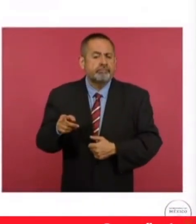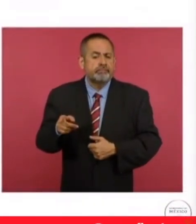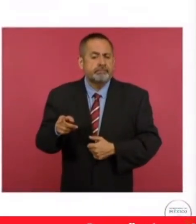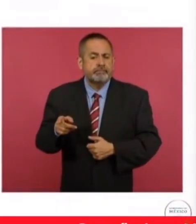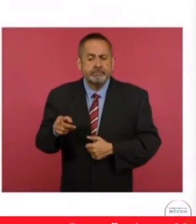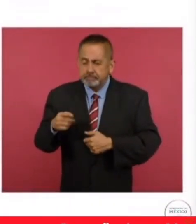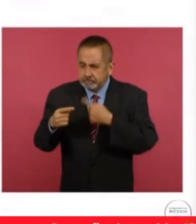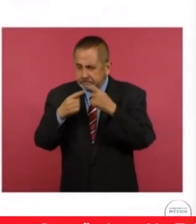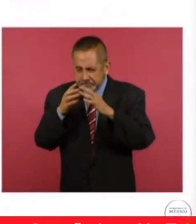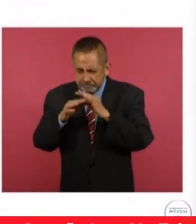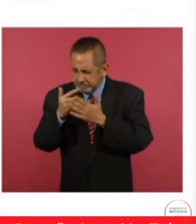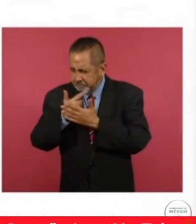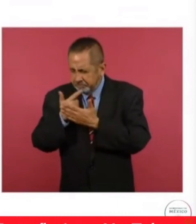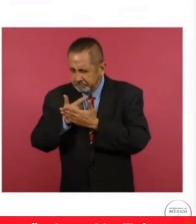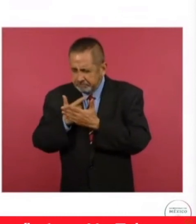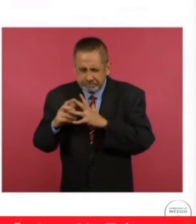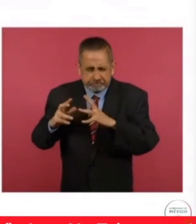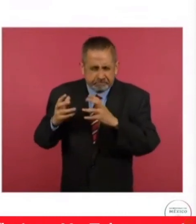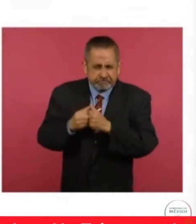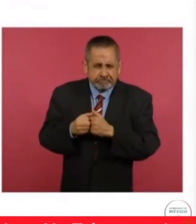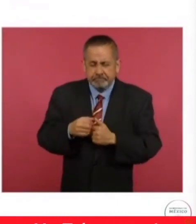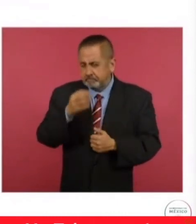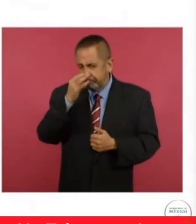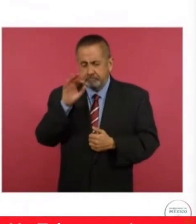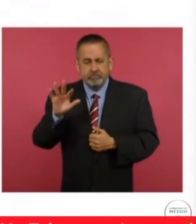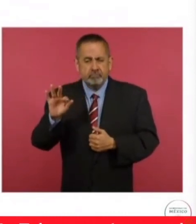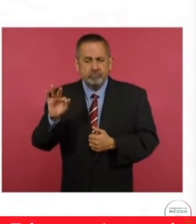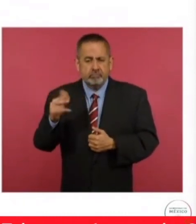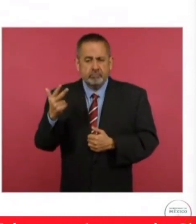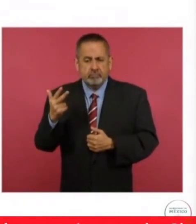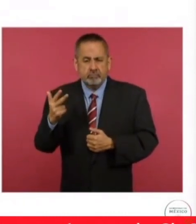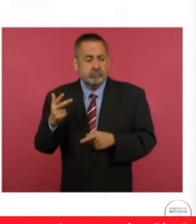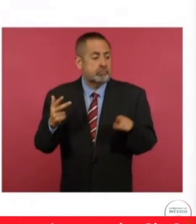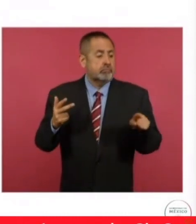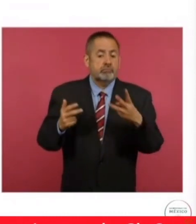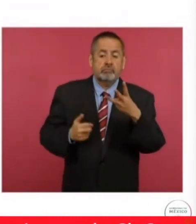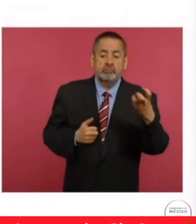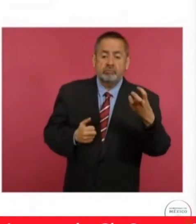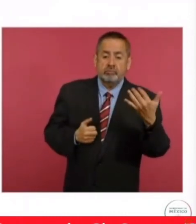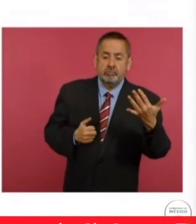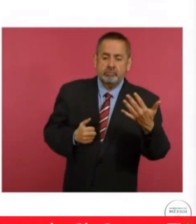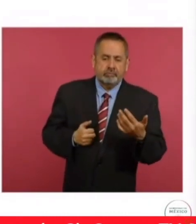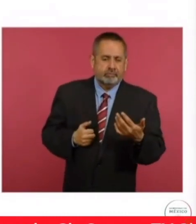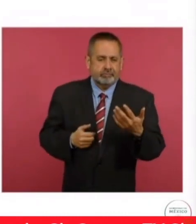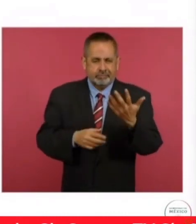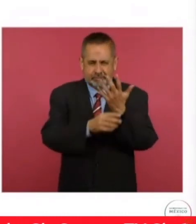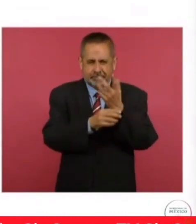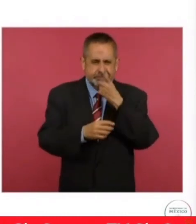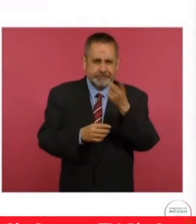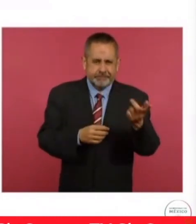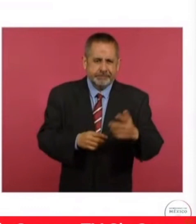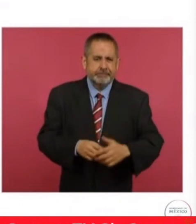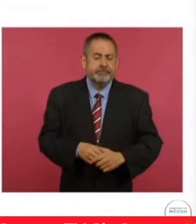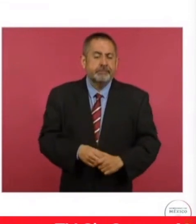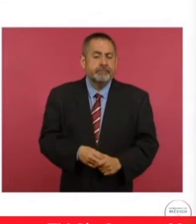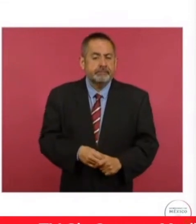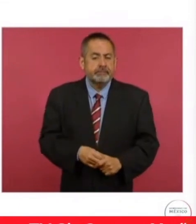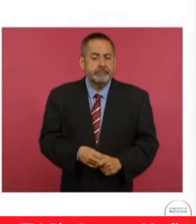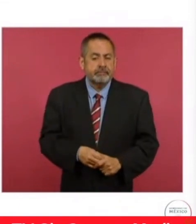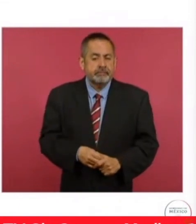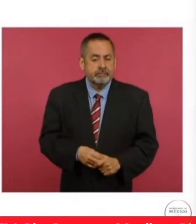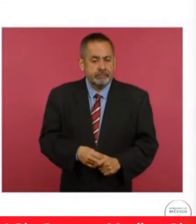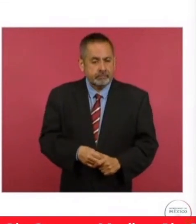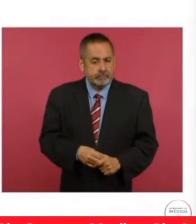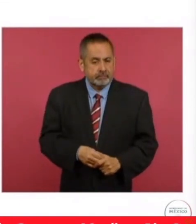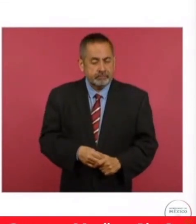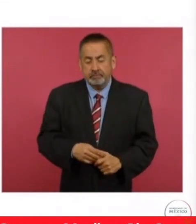ha minimizado el número de víctimas a 48 fallecidos. Esto es lo que dice Ricardo Castillo Díaz. La cifra